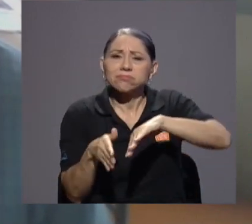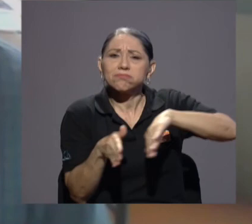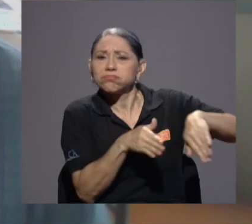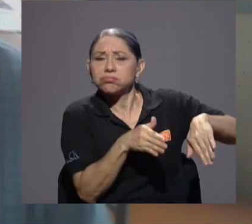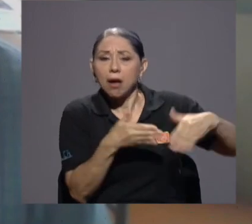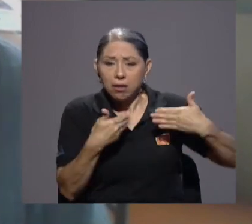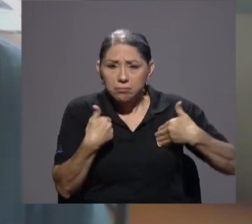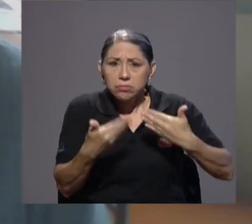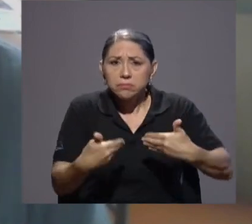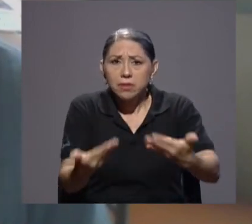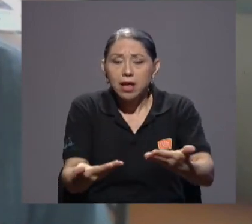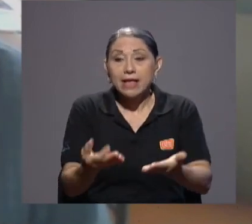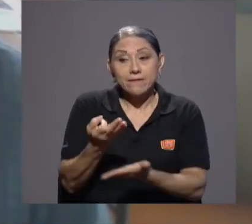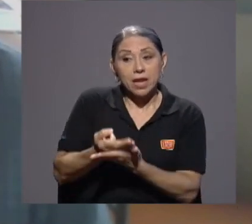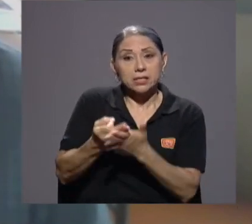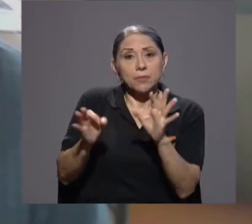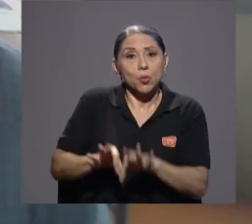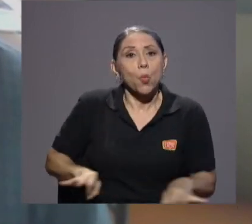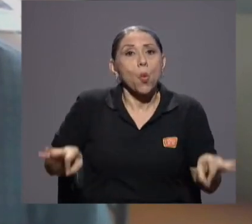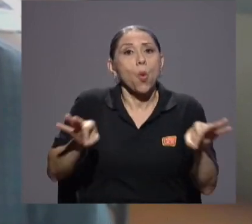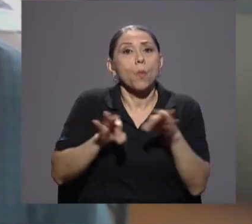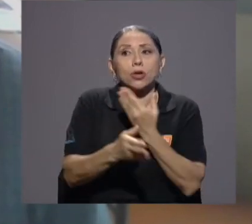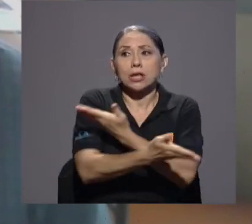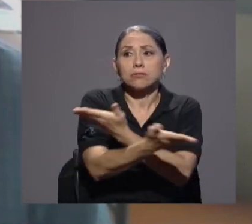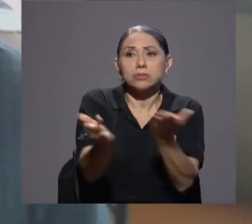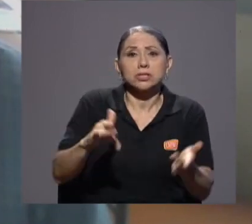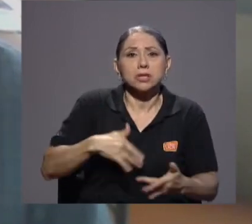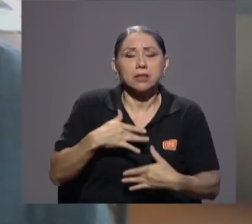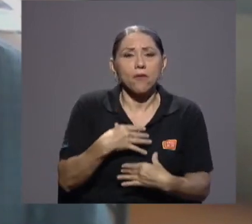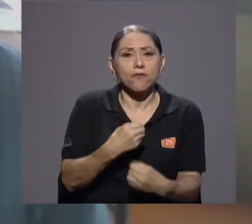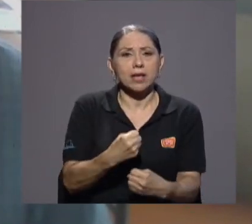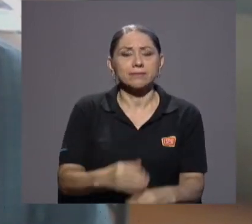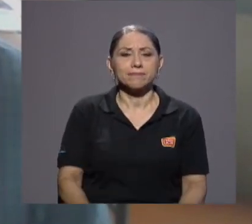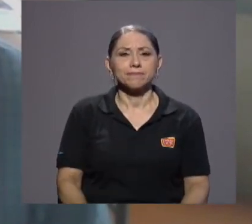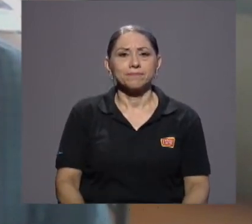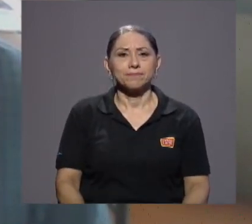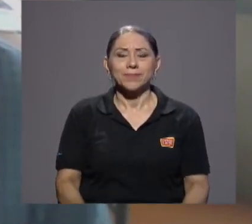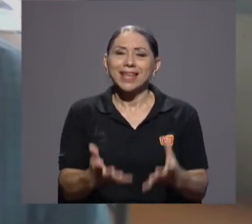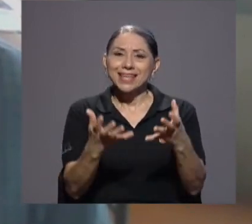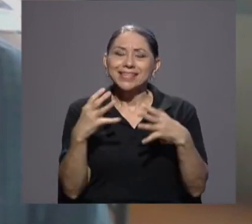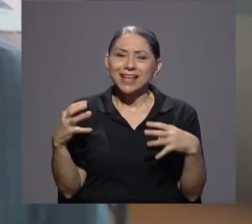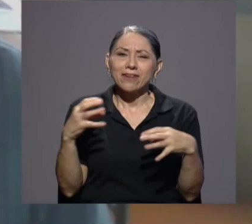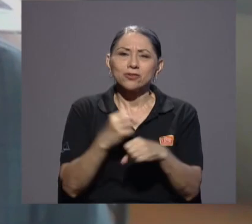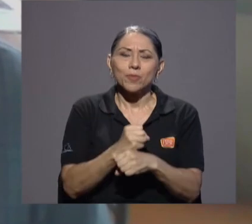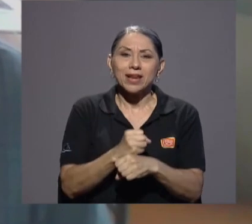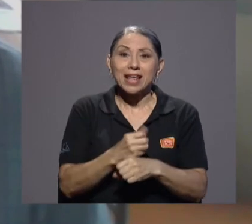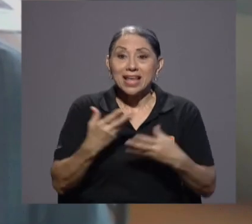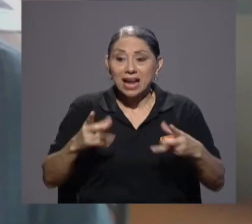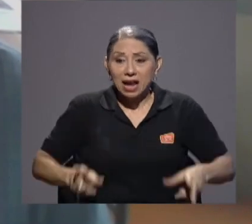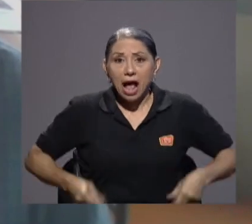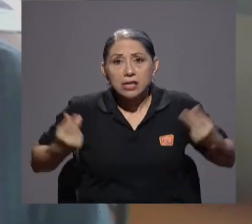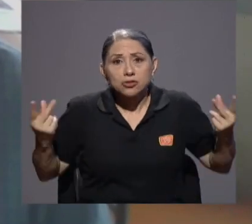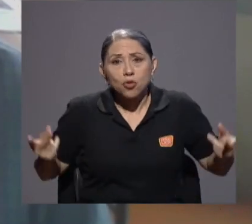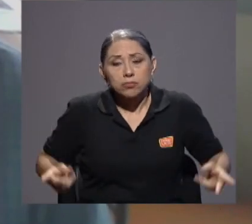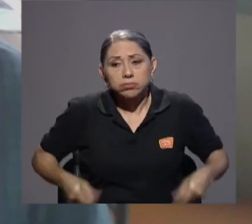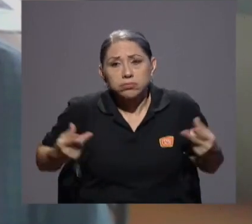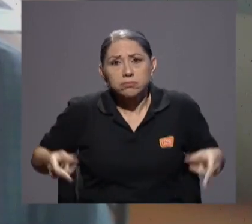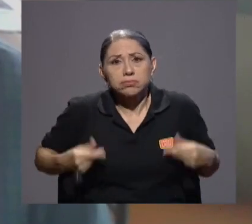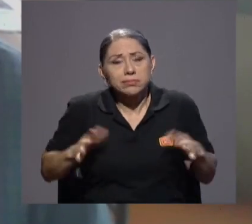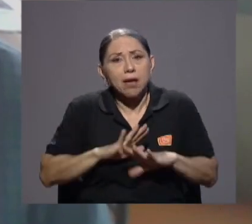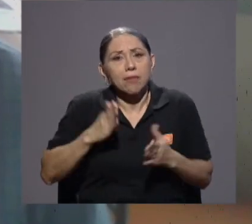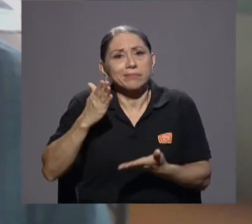Financiamiento, importantísimo, y generar confianza. Quisiera resumir debemos cortar el gasto,